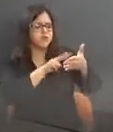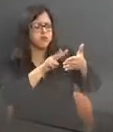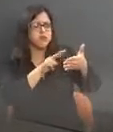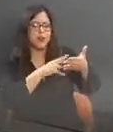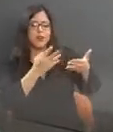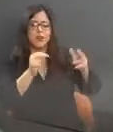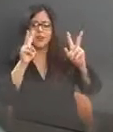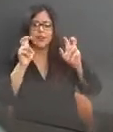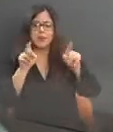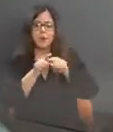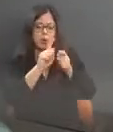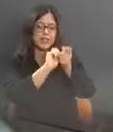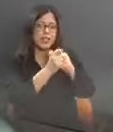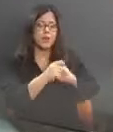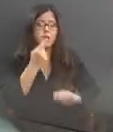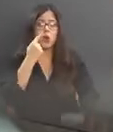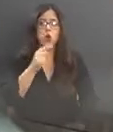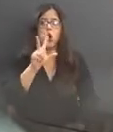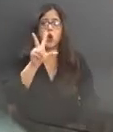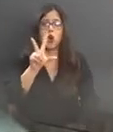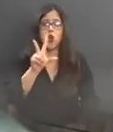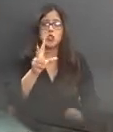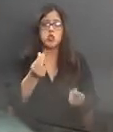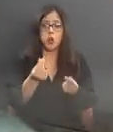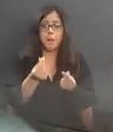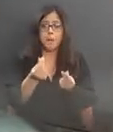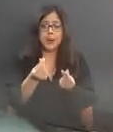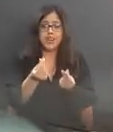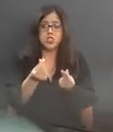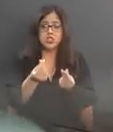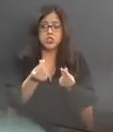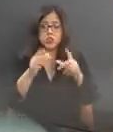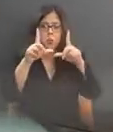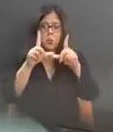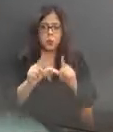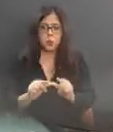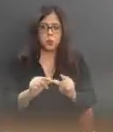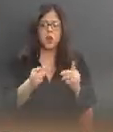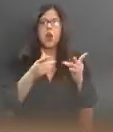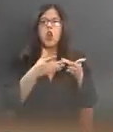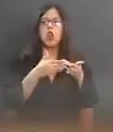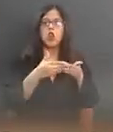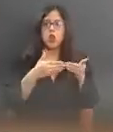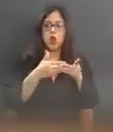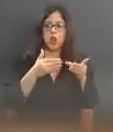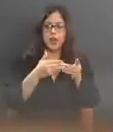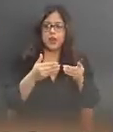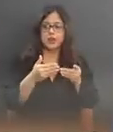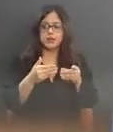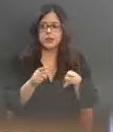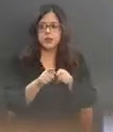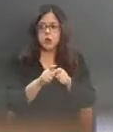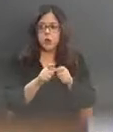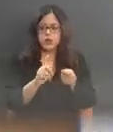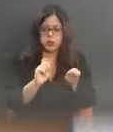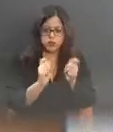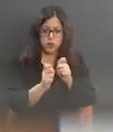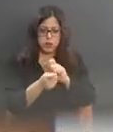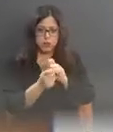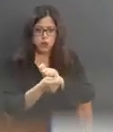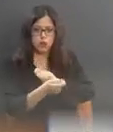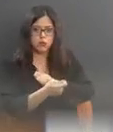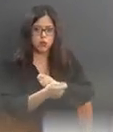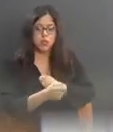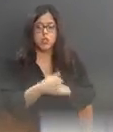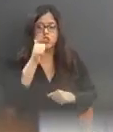tipo de cambio. 8 pesos bajó de inmediato el dólar al inicio de las operaciones. Nunca termina de transarse el dólar en las 24 horas